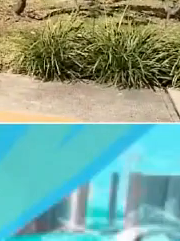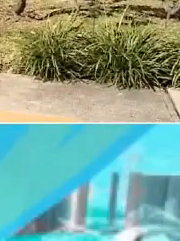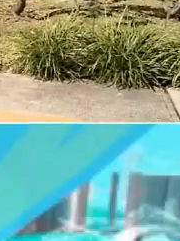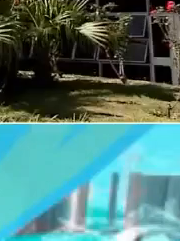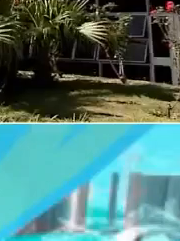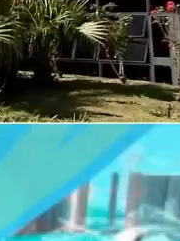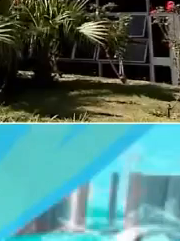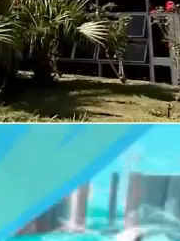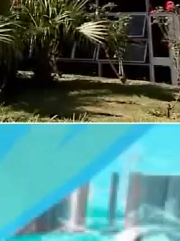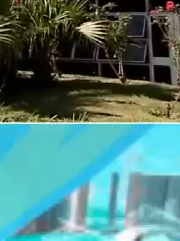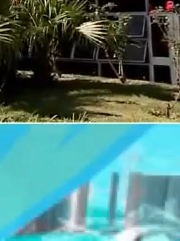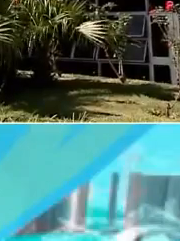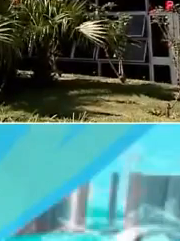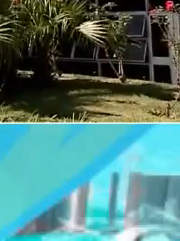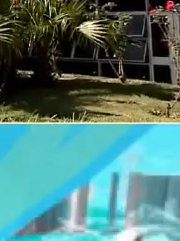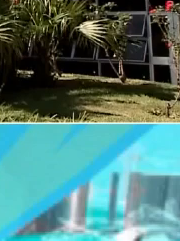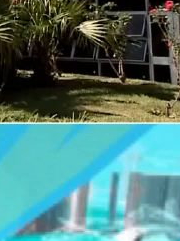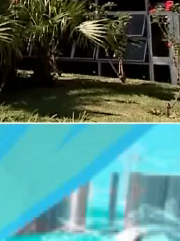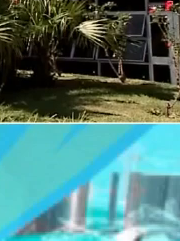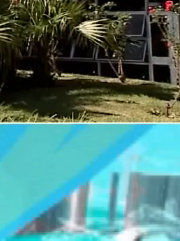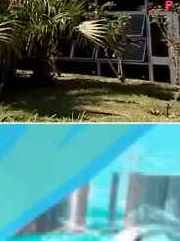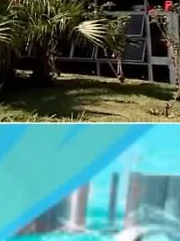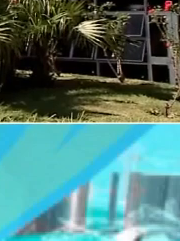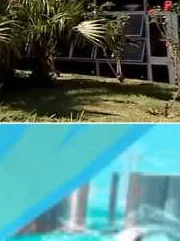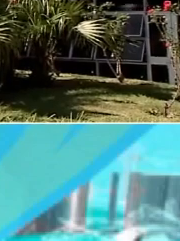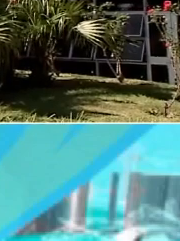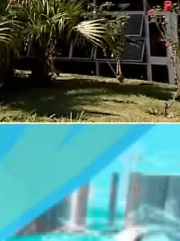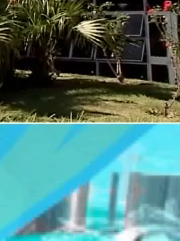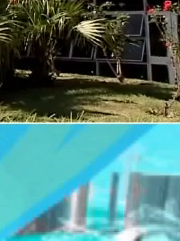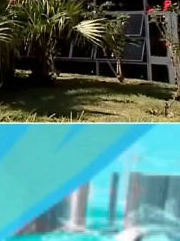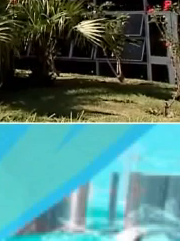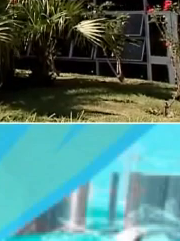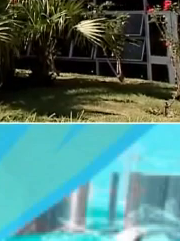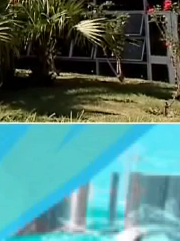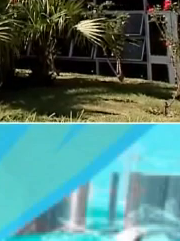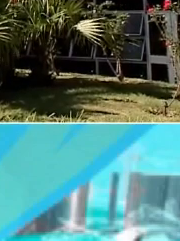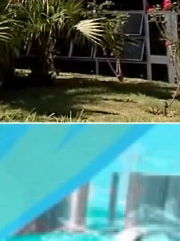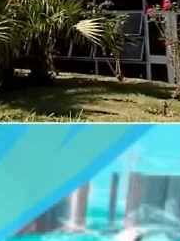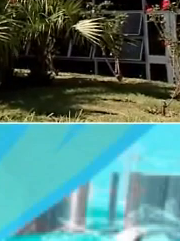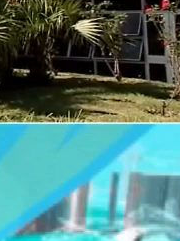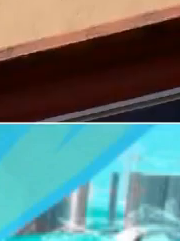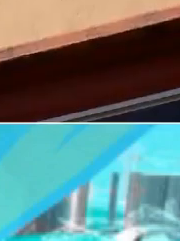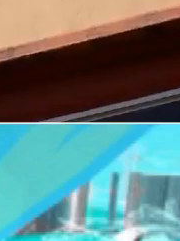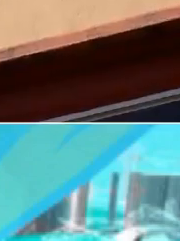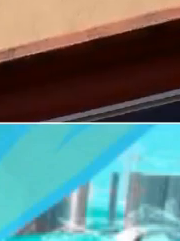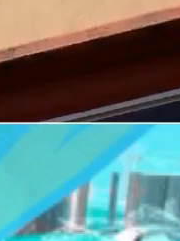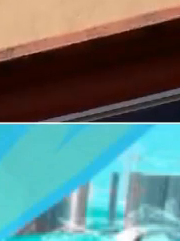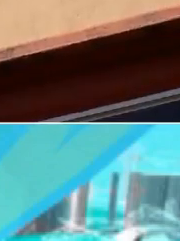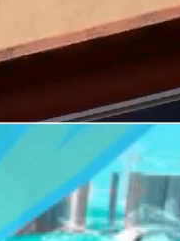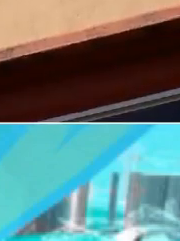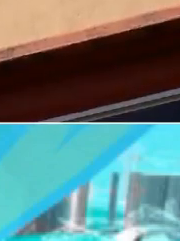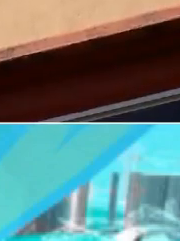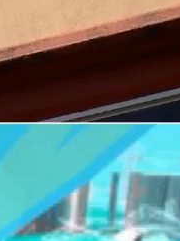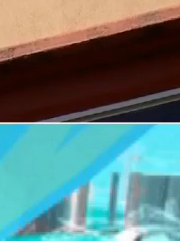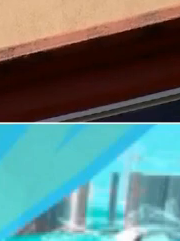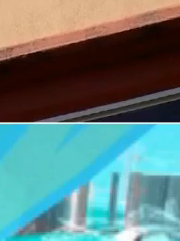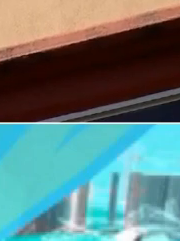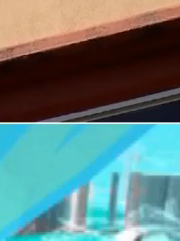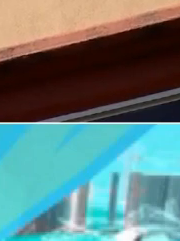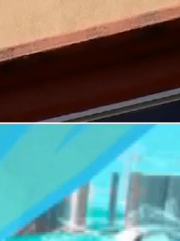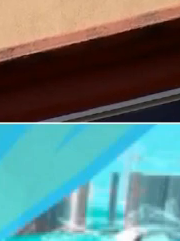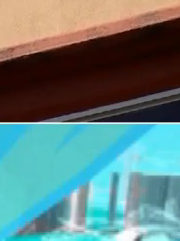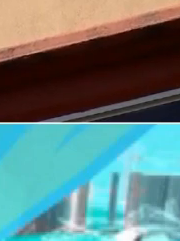el área donde salieron los funcionarios positivos y los pacientes, es un área que se convirtió en un área de aislamiento y que además, obviamente,